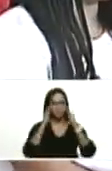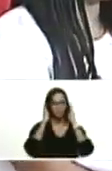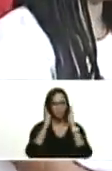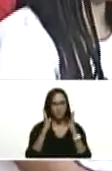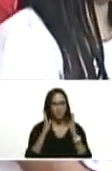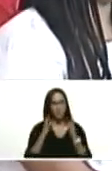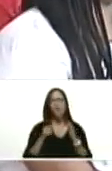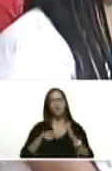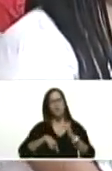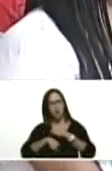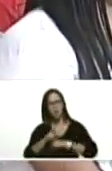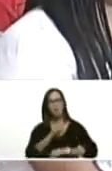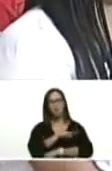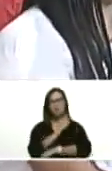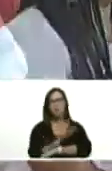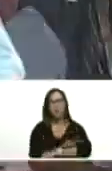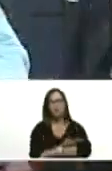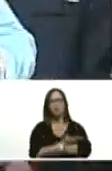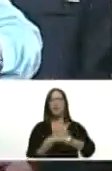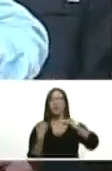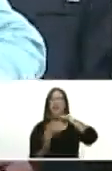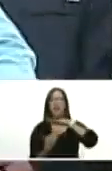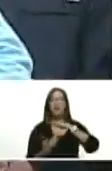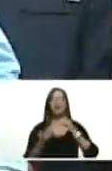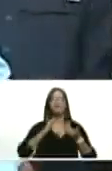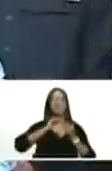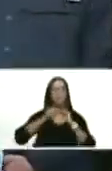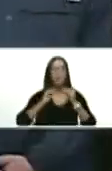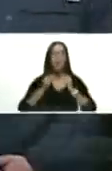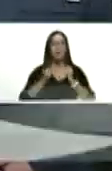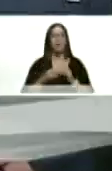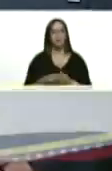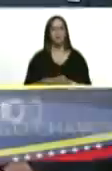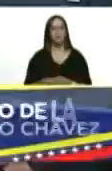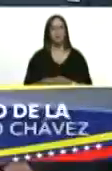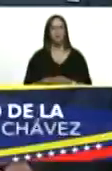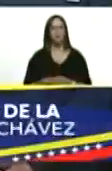Fortalezcamos la columna moral